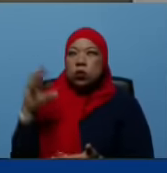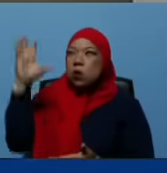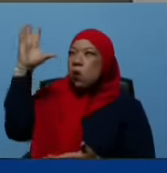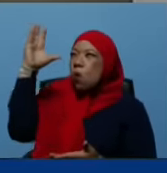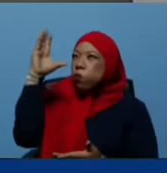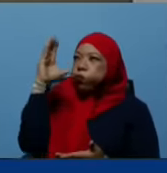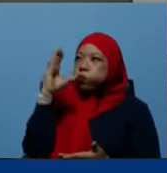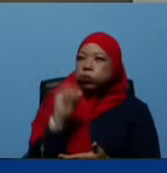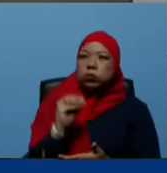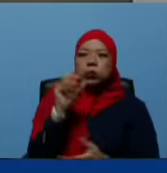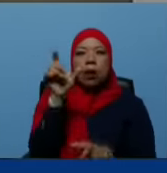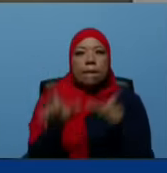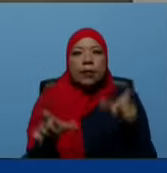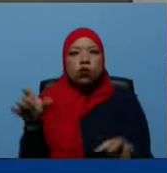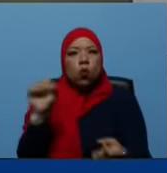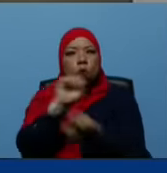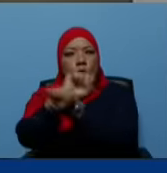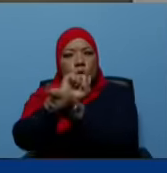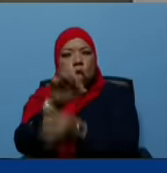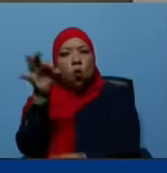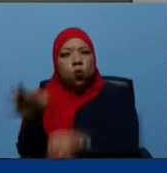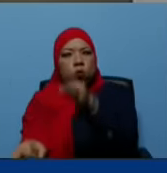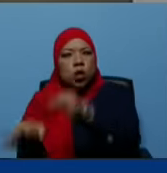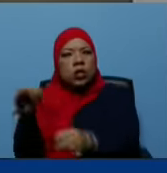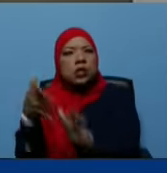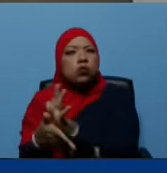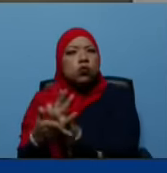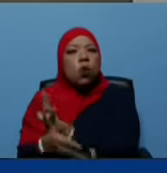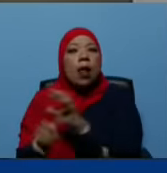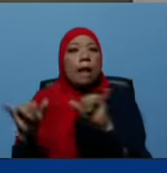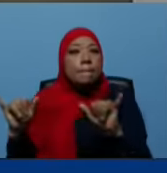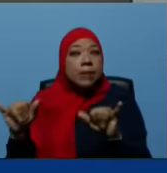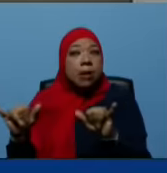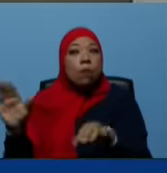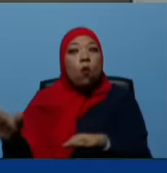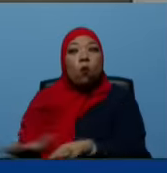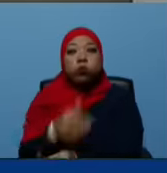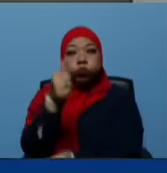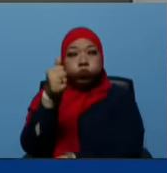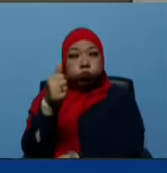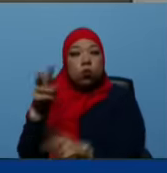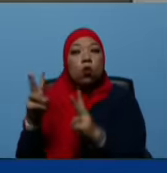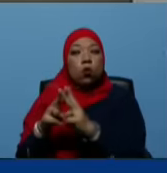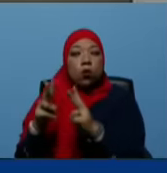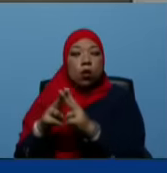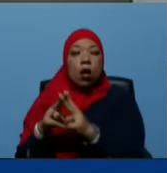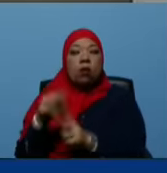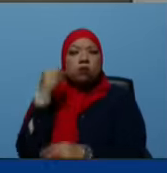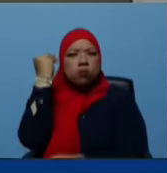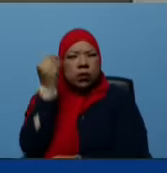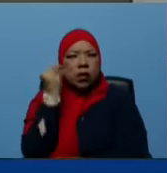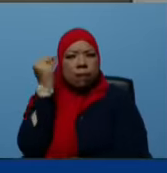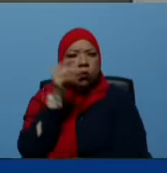Hay bastantes personas detenidas en juicio sobre ese tema. No es muy conocido en la opinión pública.